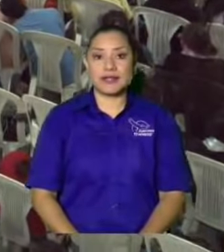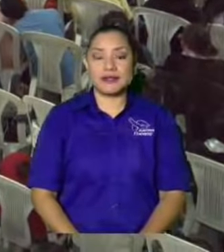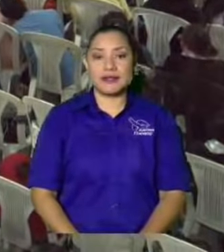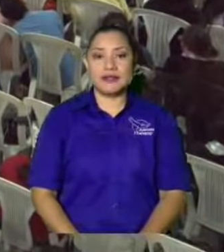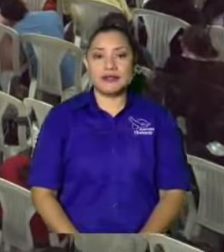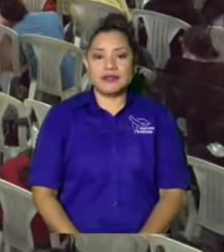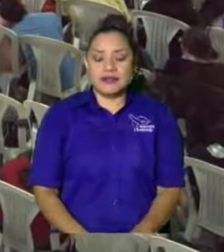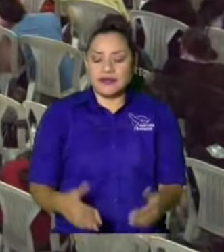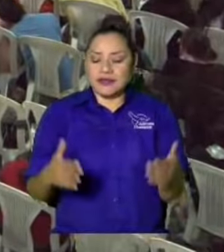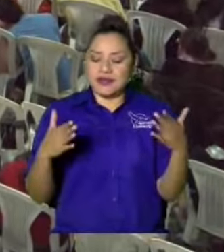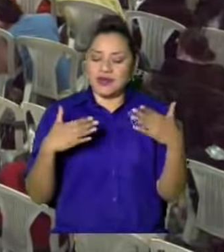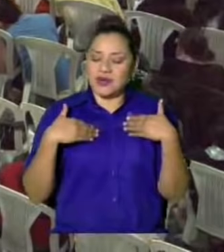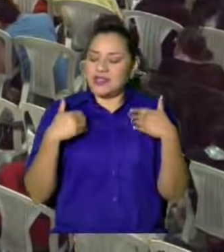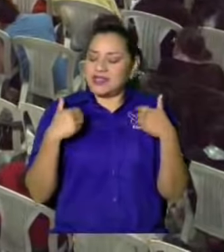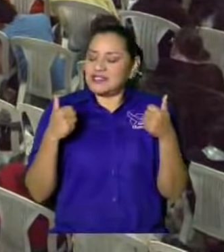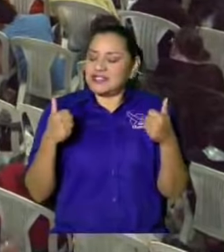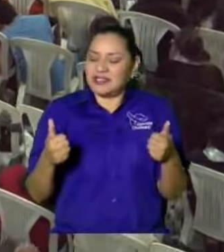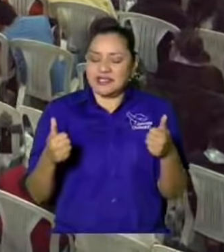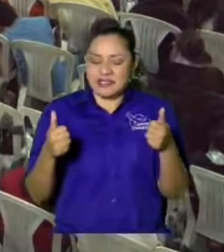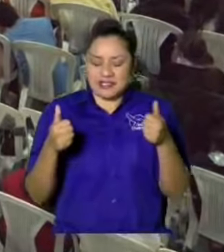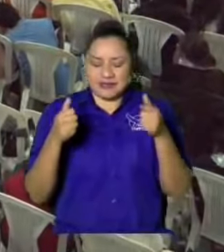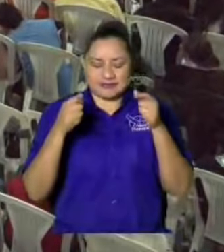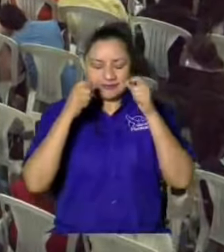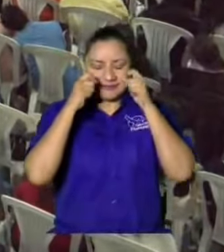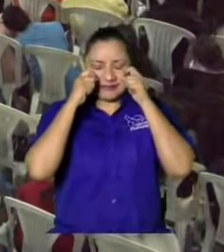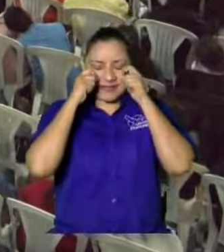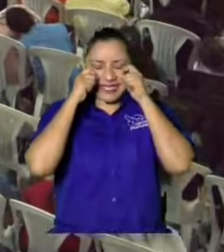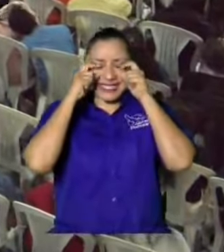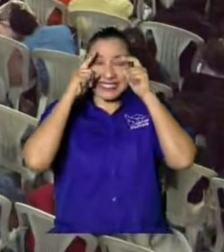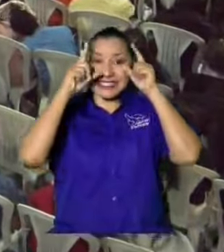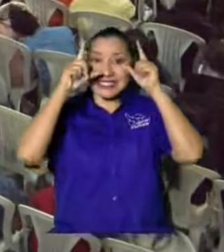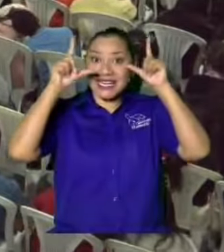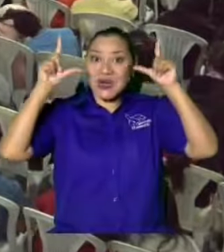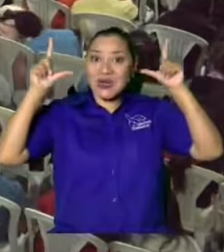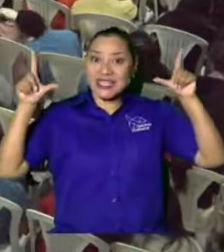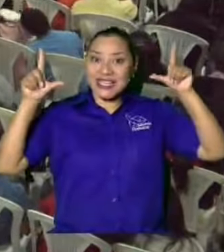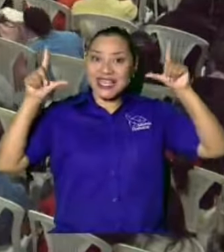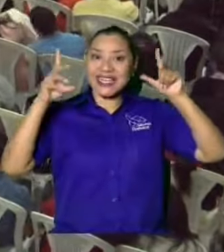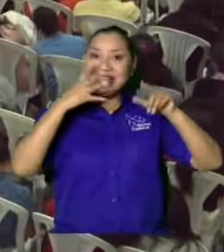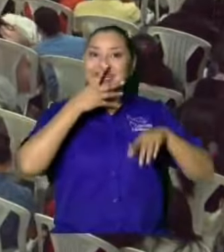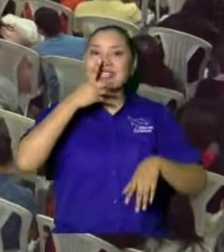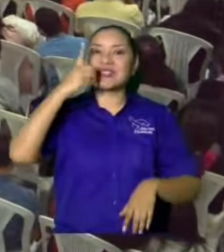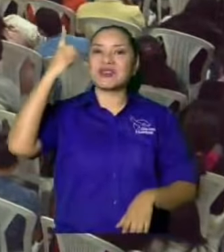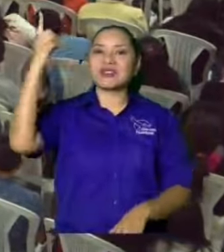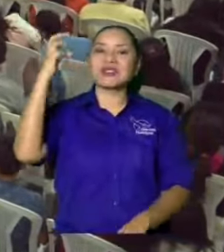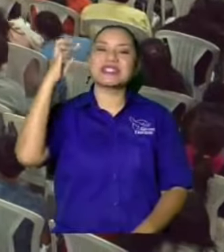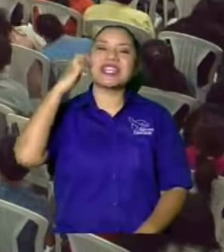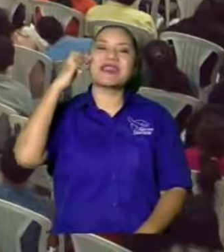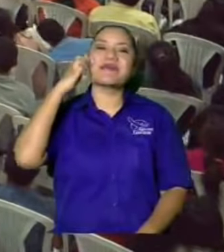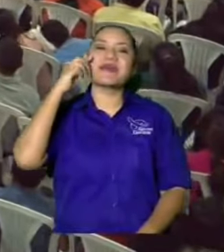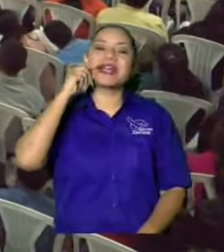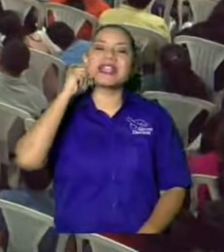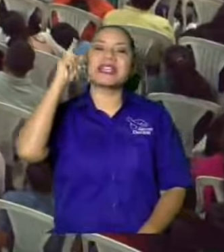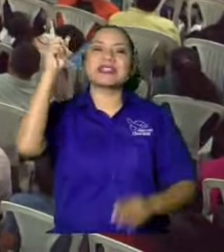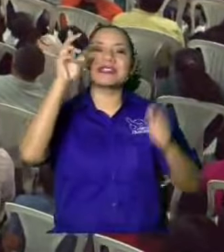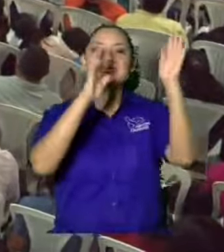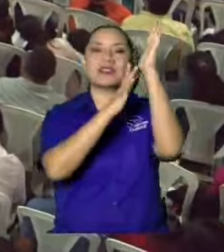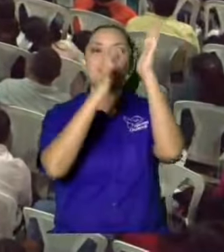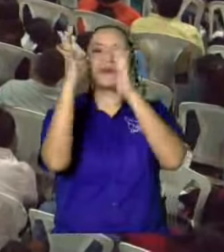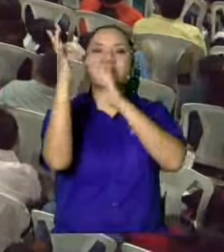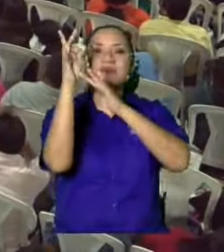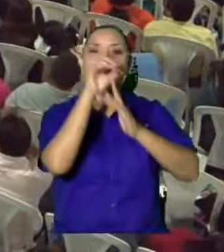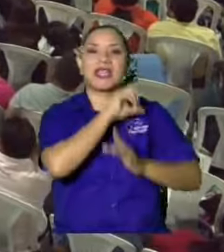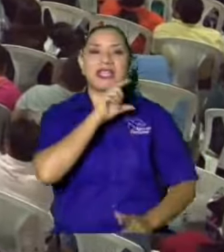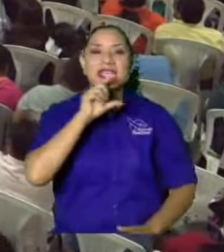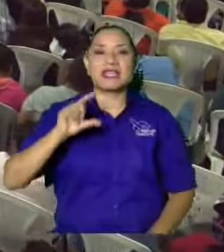Una sanidad extraordinaria. Por eso dice el Dios y Padre de nuestro Señor Jesucristo: